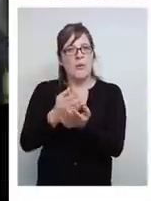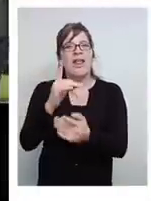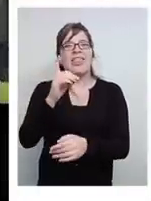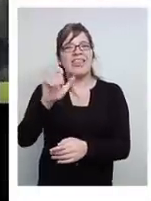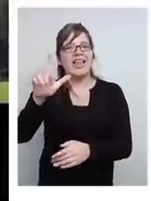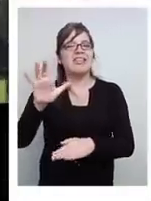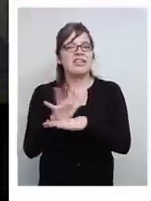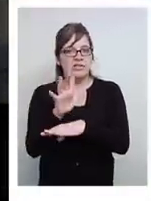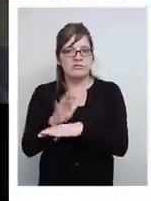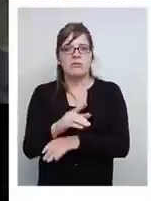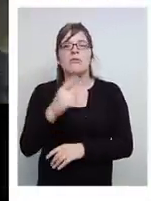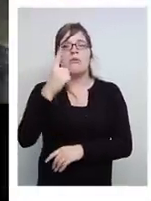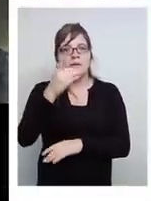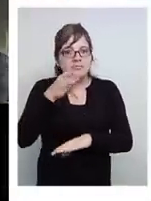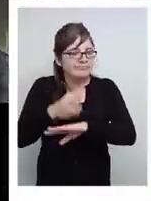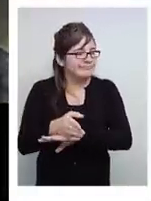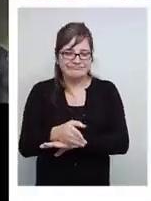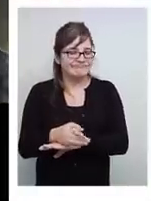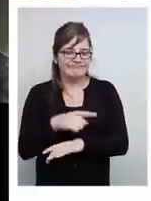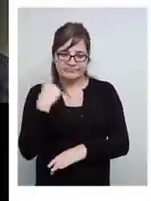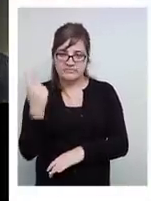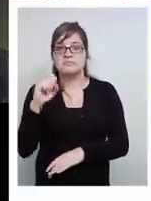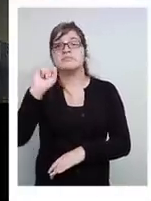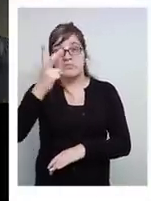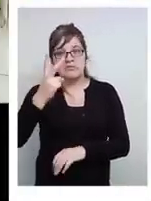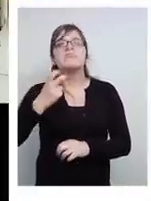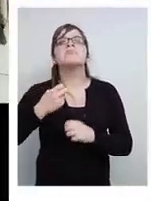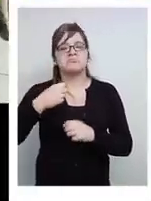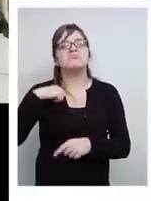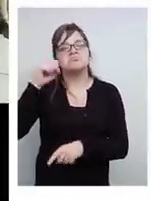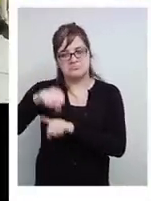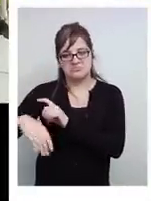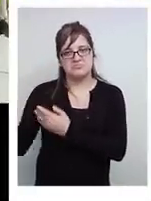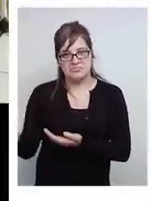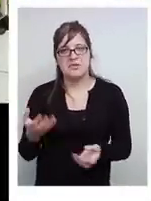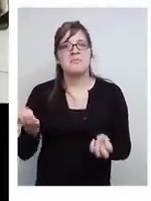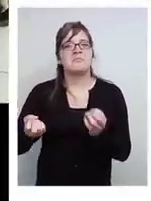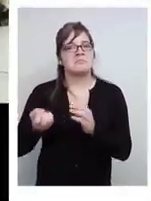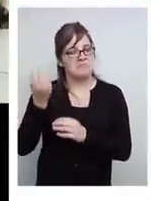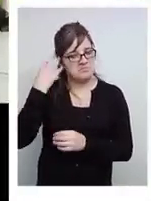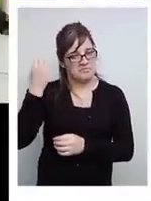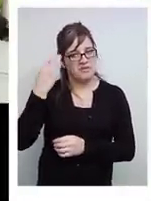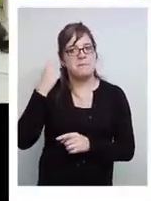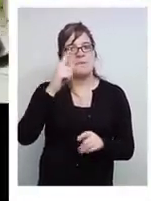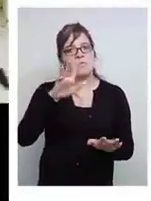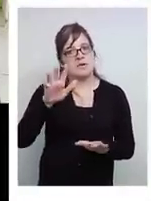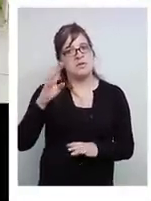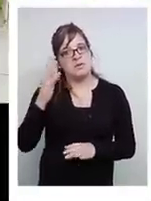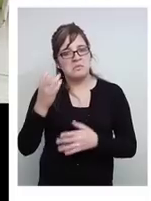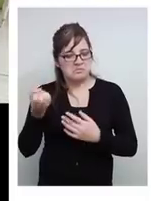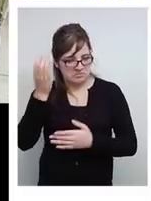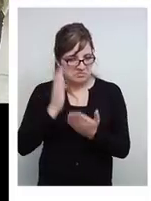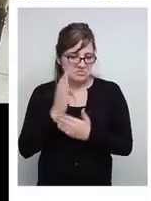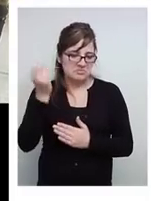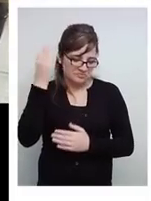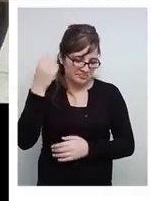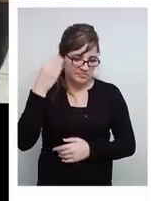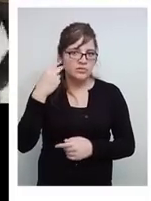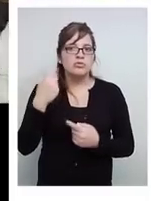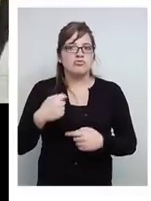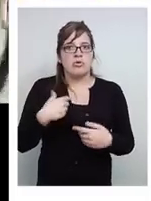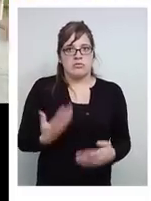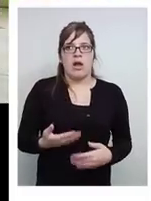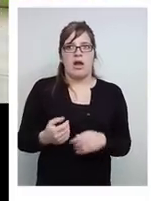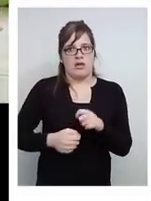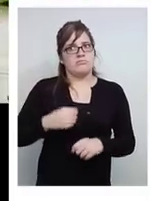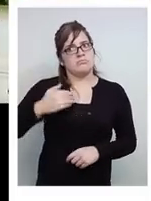y me aceptaron. La segunda vez que audicioné me aceptaron. Y ahí empecé en el año 94,